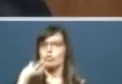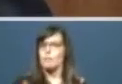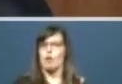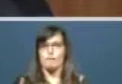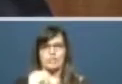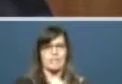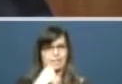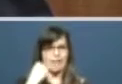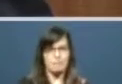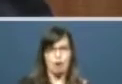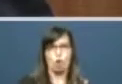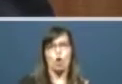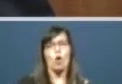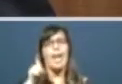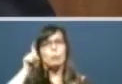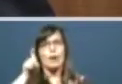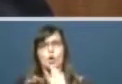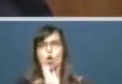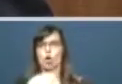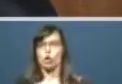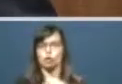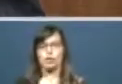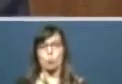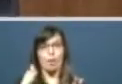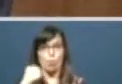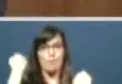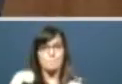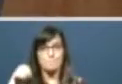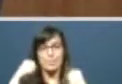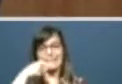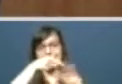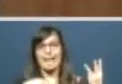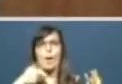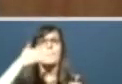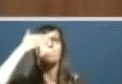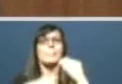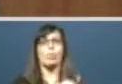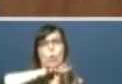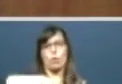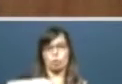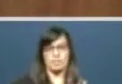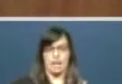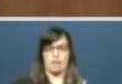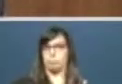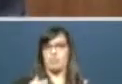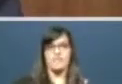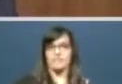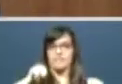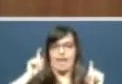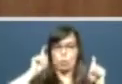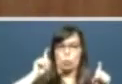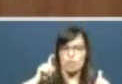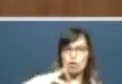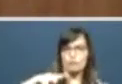de educación continua o un periodo de prácticas en el plazo de 4 meses después de acabar su educación formal o tras quedar